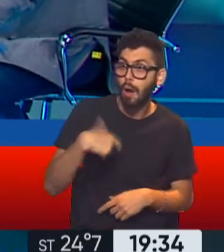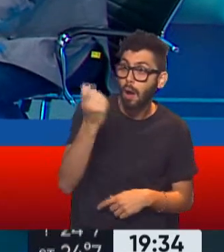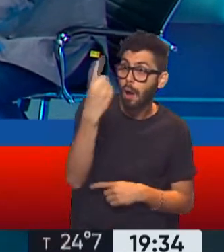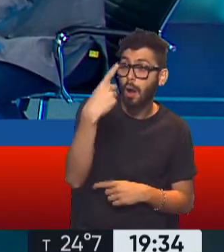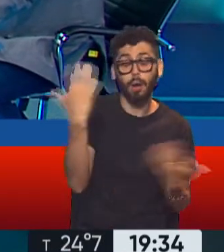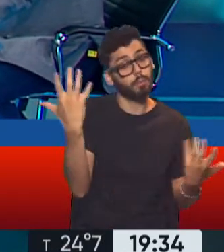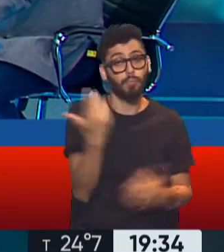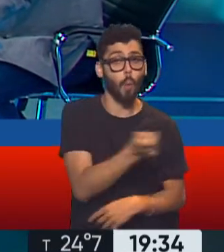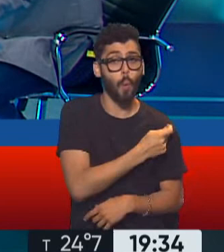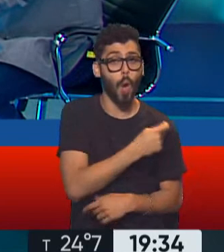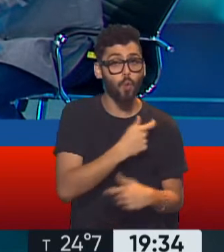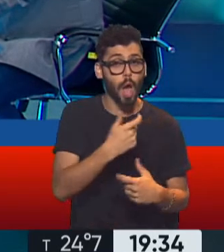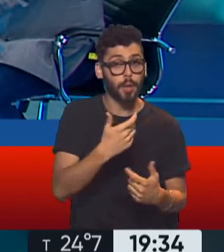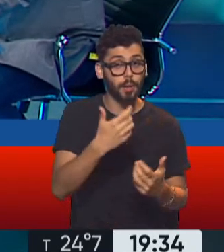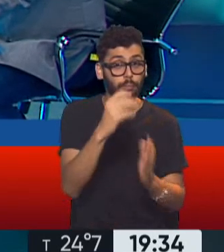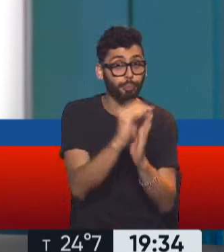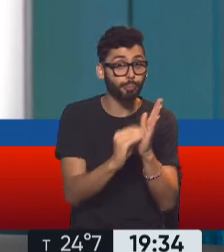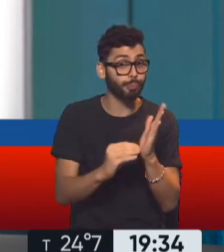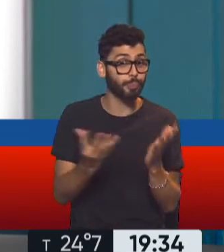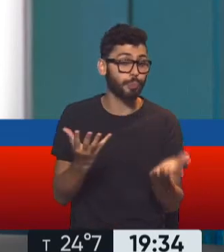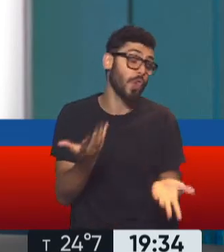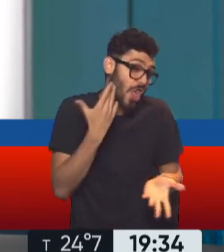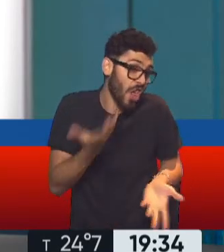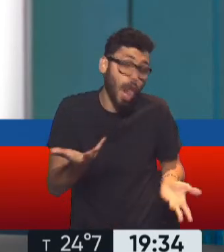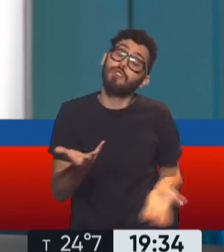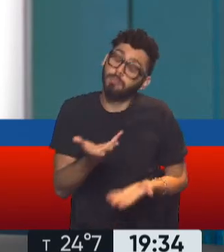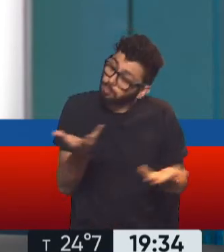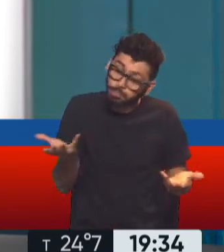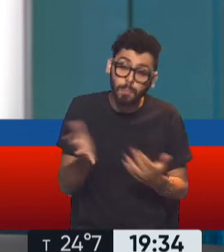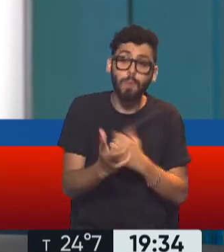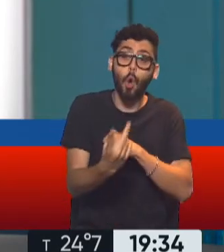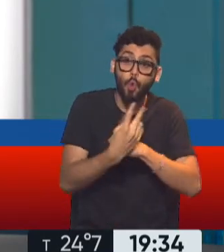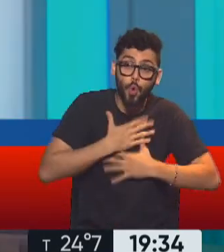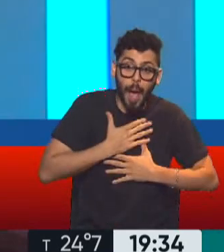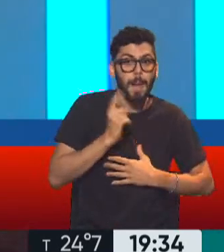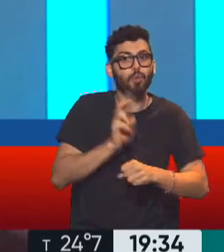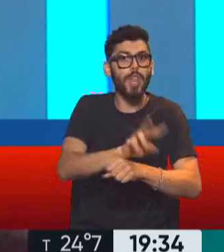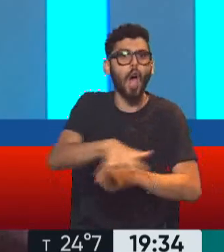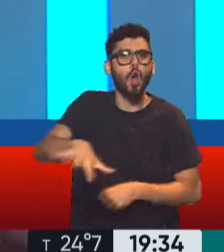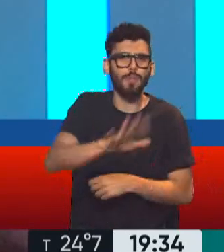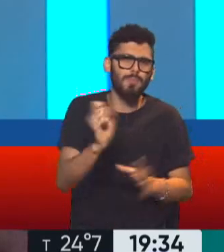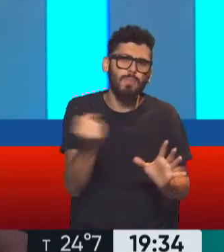Porque es lógico, Sergio. Es cuidarse uno y cuidar al prójimo. Doctor, conciencia, nada más que eso.